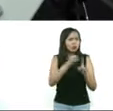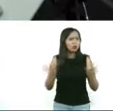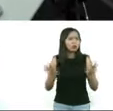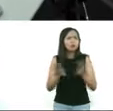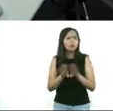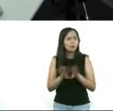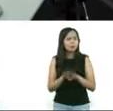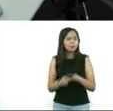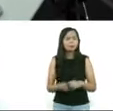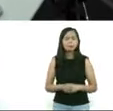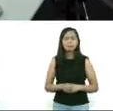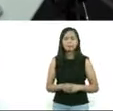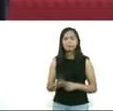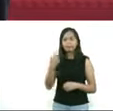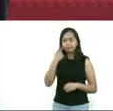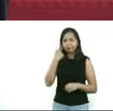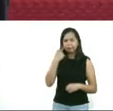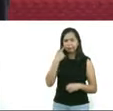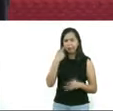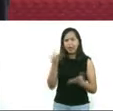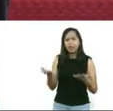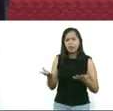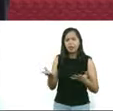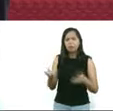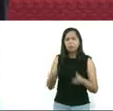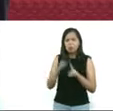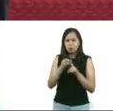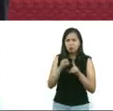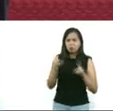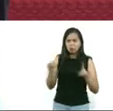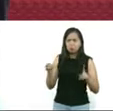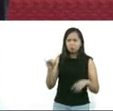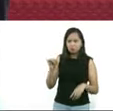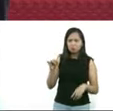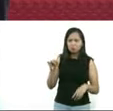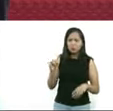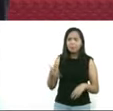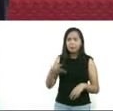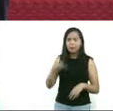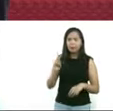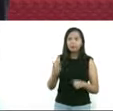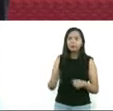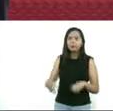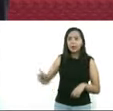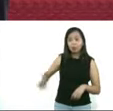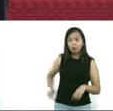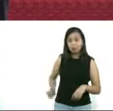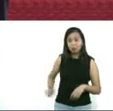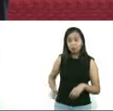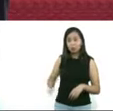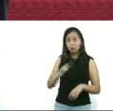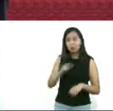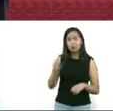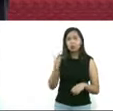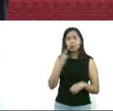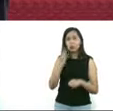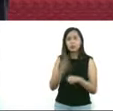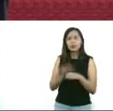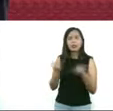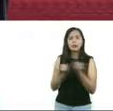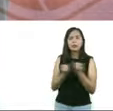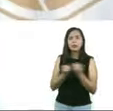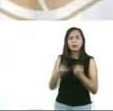Es una… bueno, hay coordinación, pero principalmente es el gobierno de la ciudad… Central. Y la policía de la